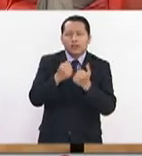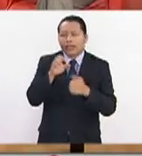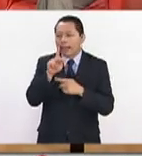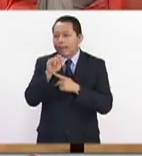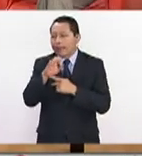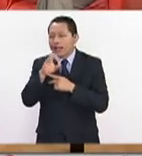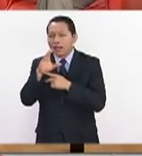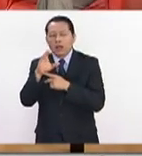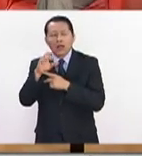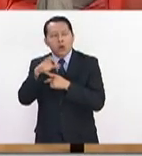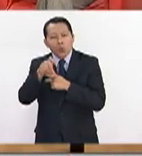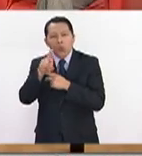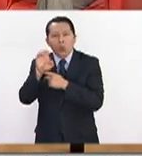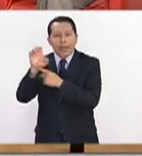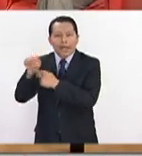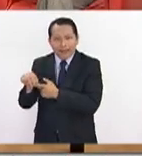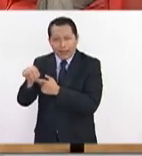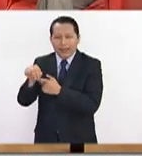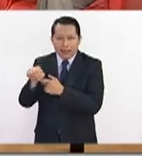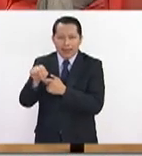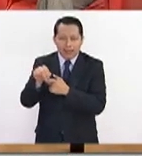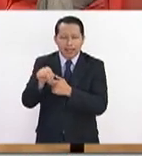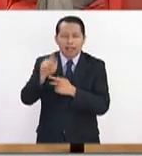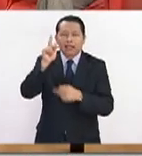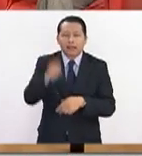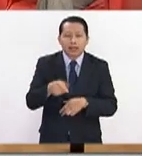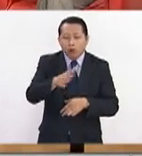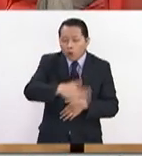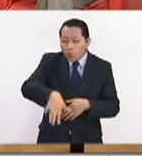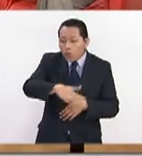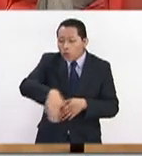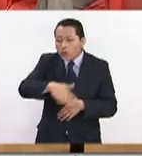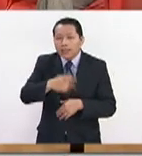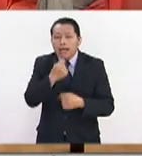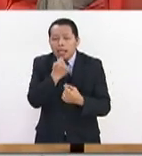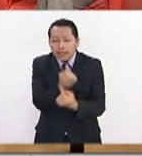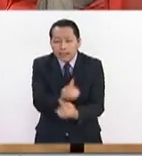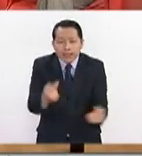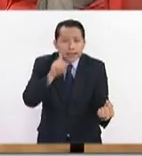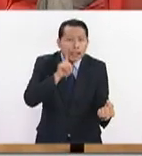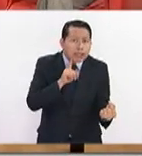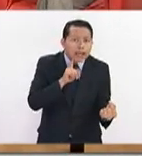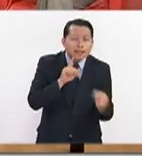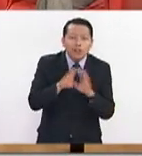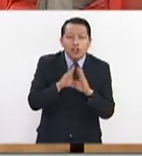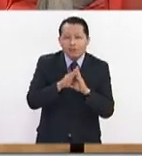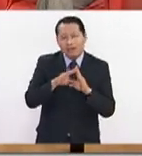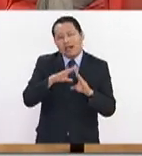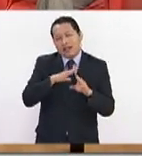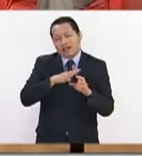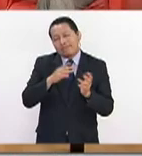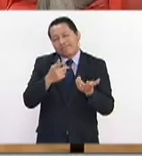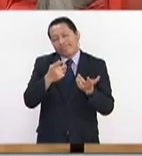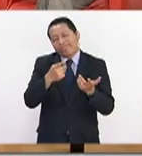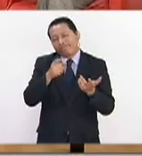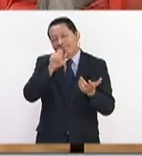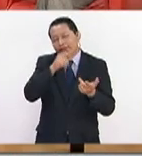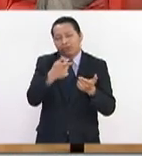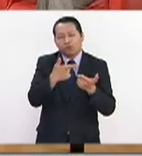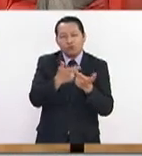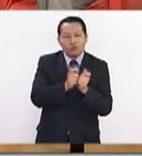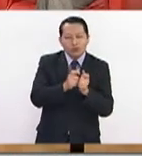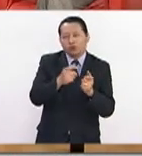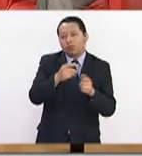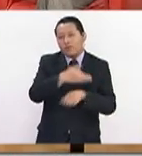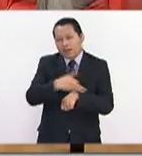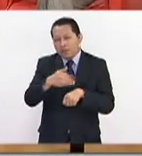Queen. Esta asociación busca niñas, sobre todo de sectores desfavorecidos y les da